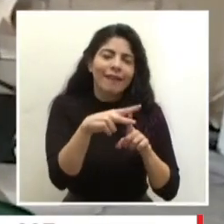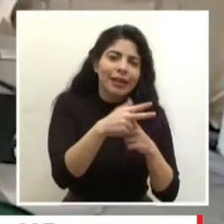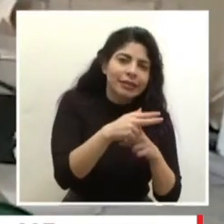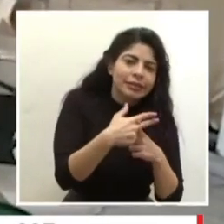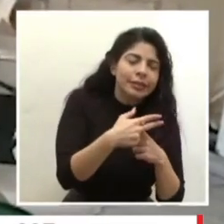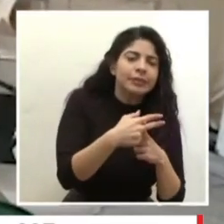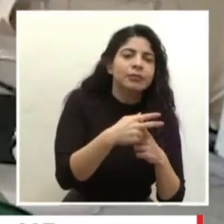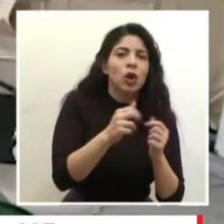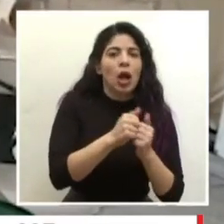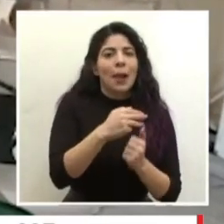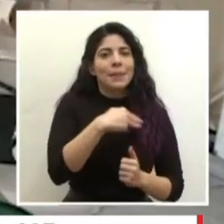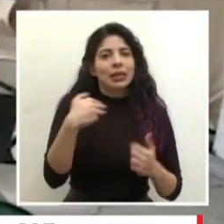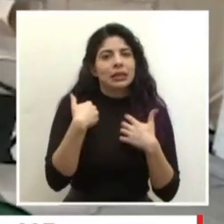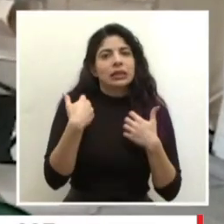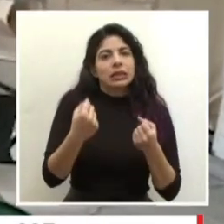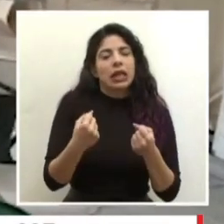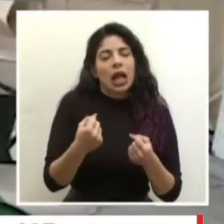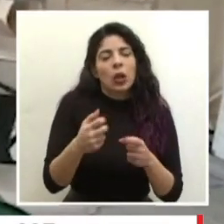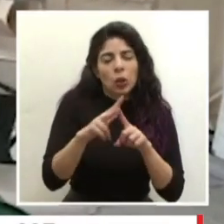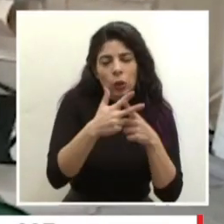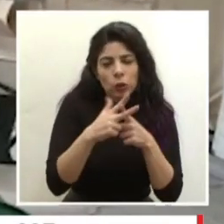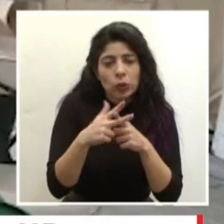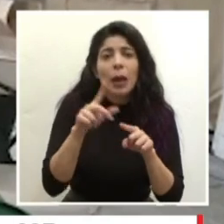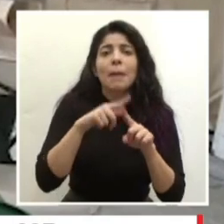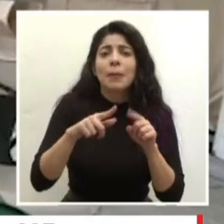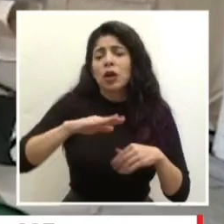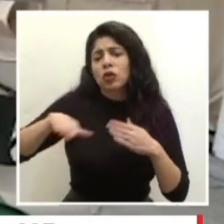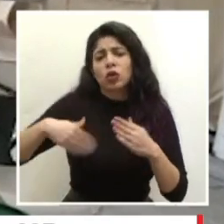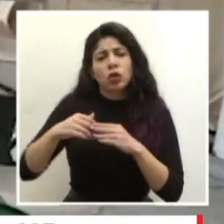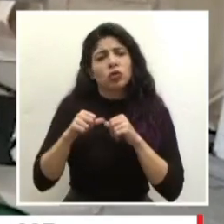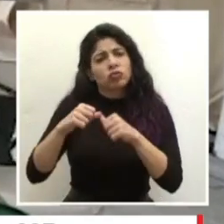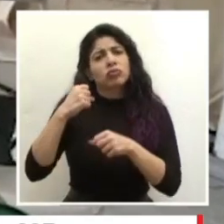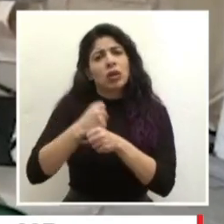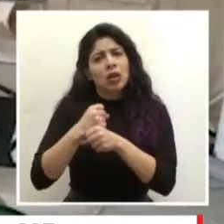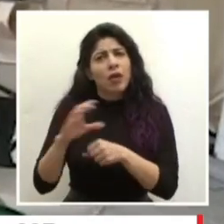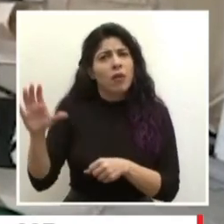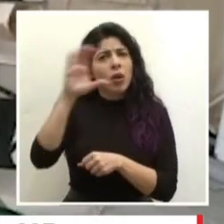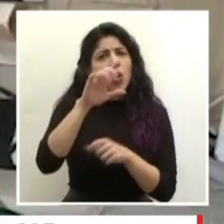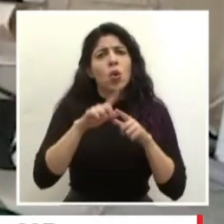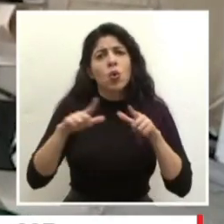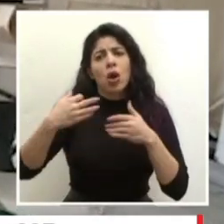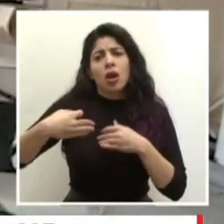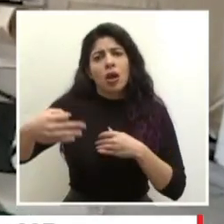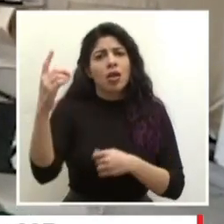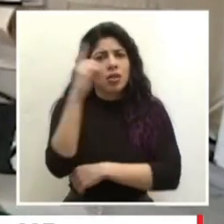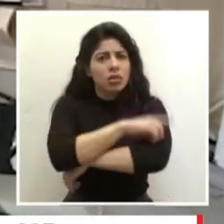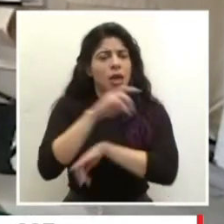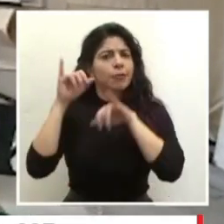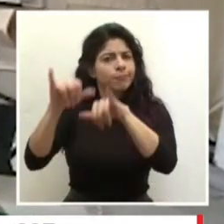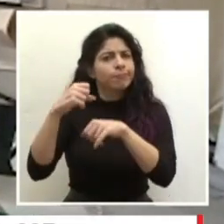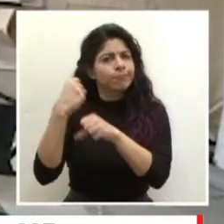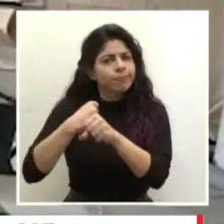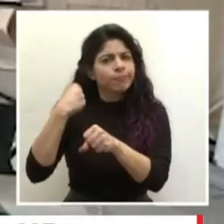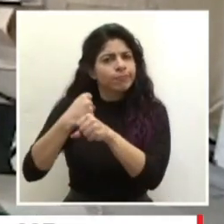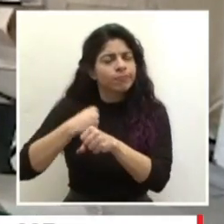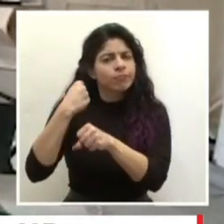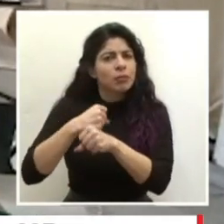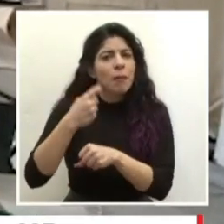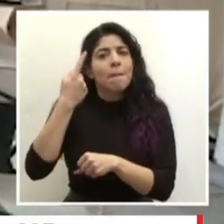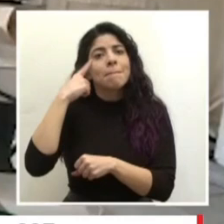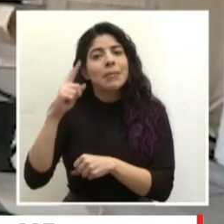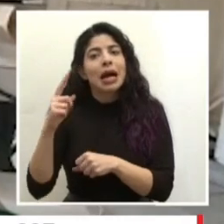un abordaje del Ministerio de Salud. Y bueno, seguimos trabajando en la zona, en el sector, durante todos estos días, pues para abordar, si